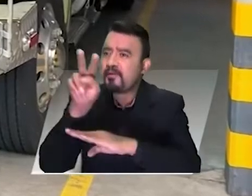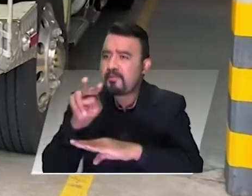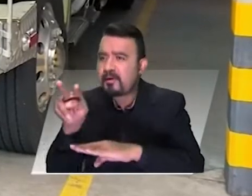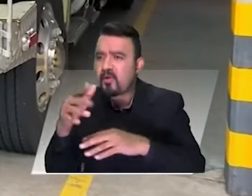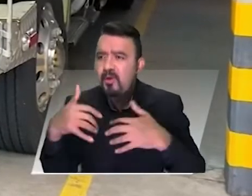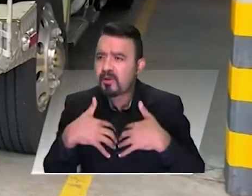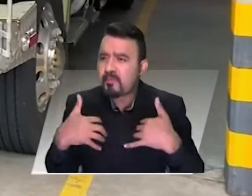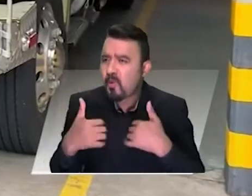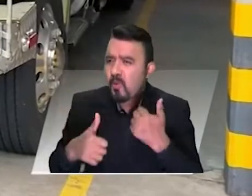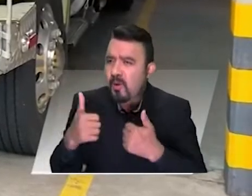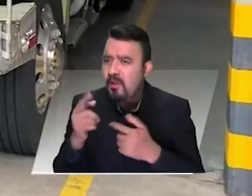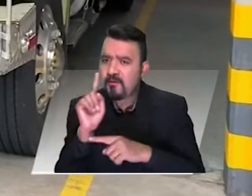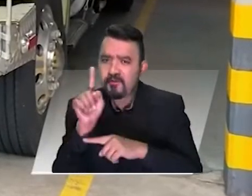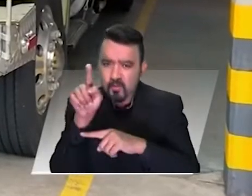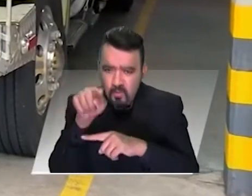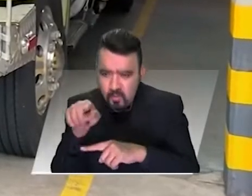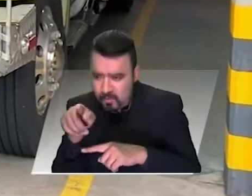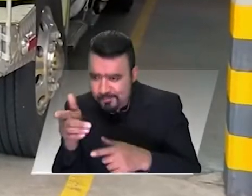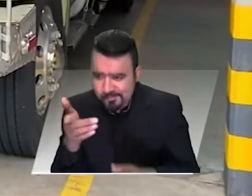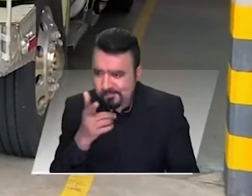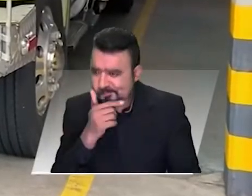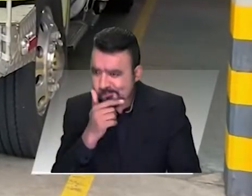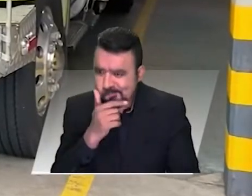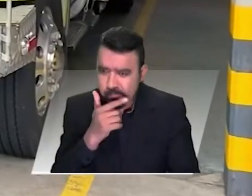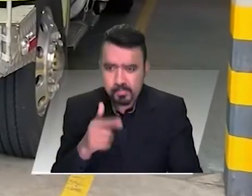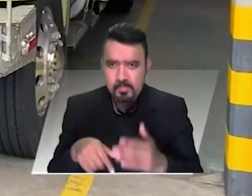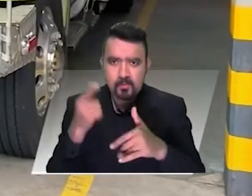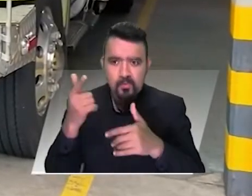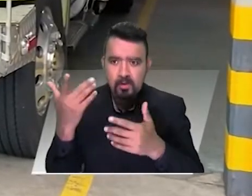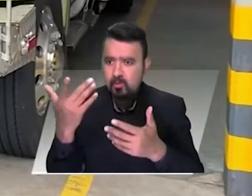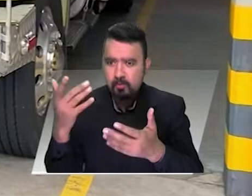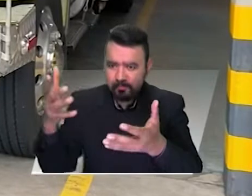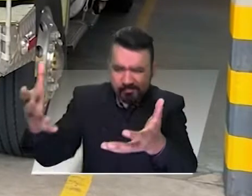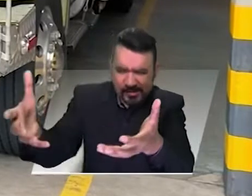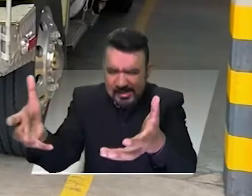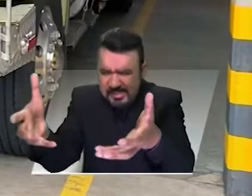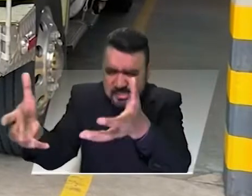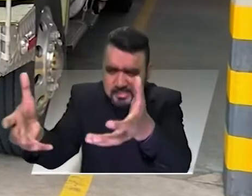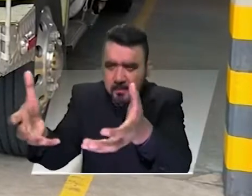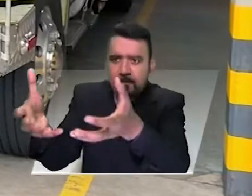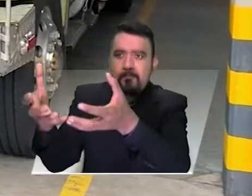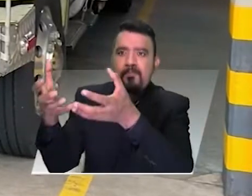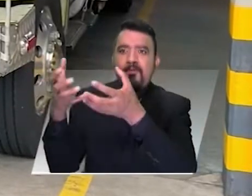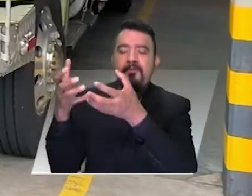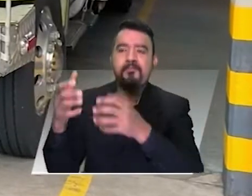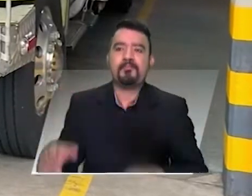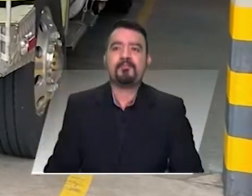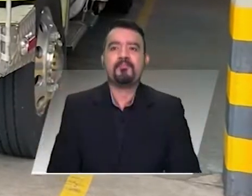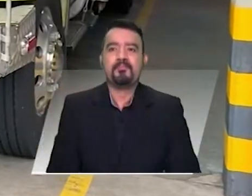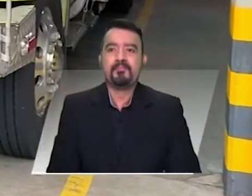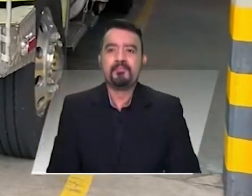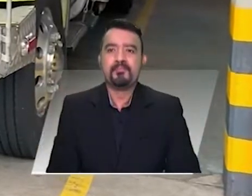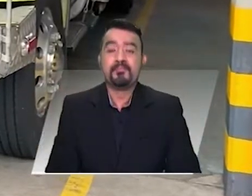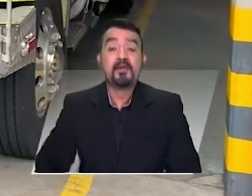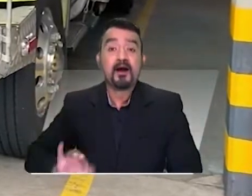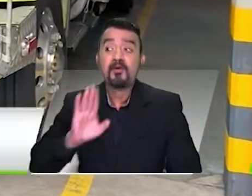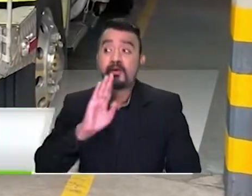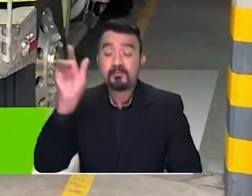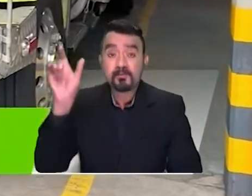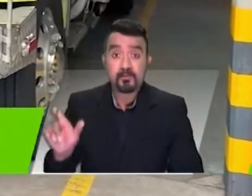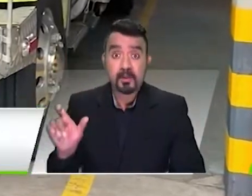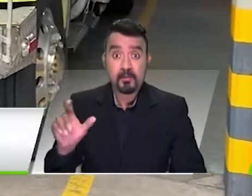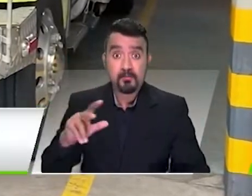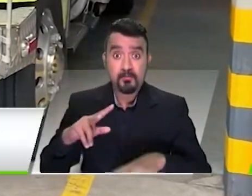qué condiciones se encuentra el animal y procedemos a hacer el rescate. Cuando realizamos el rescate del animal, si el dueño se encuentra presente,